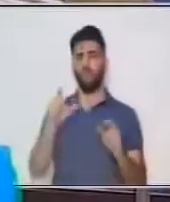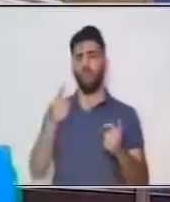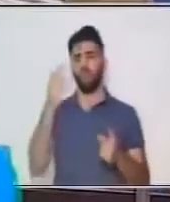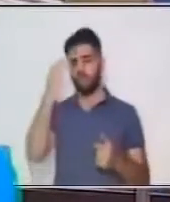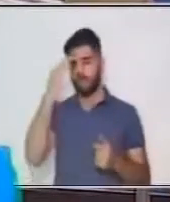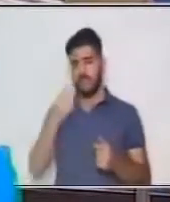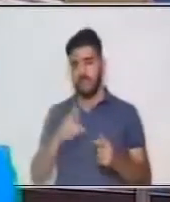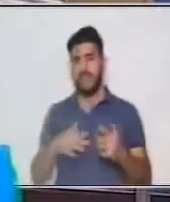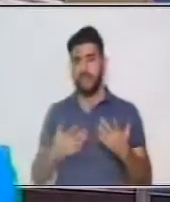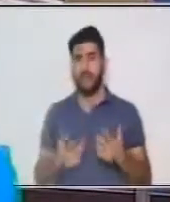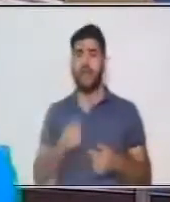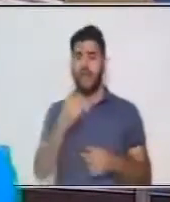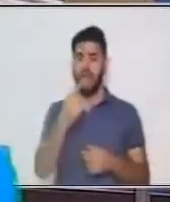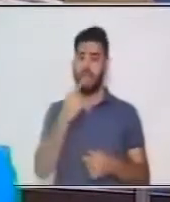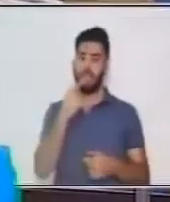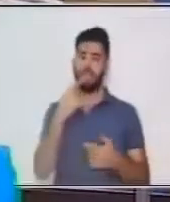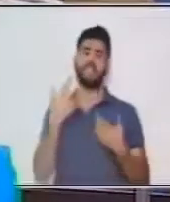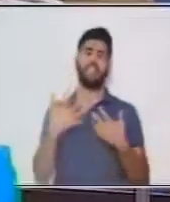medio del sentido del gusto.